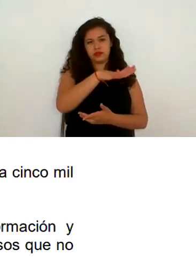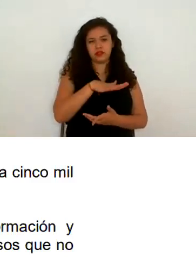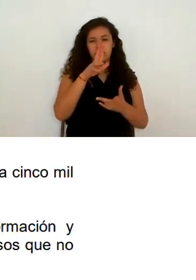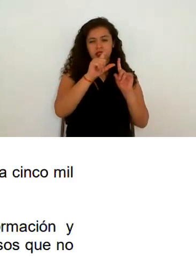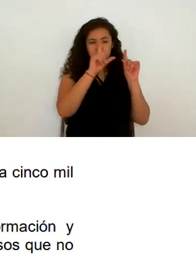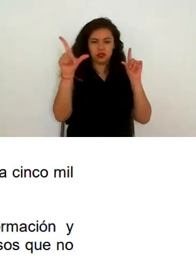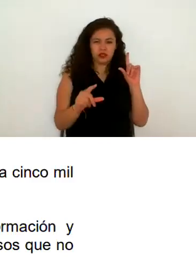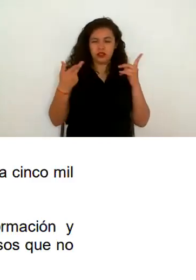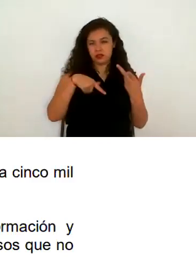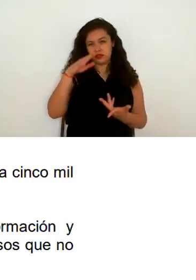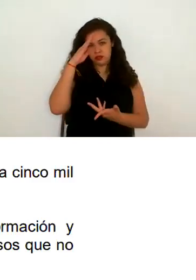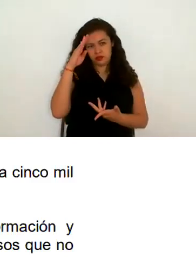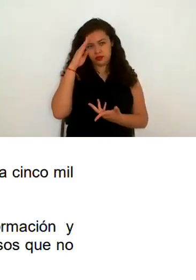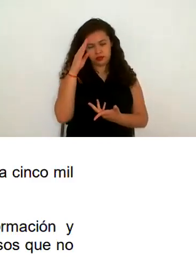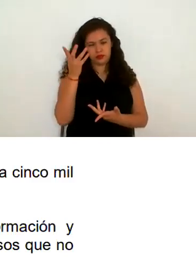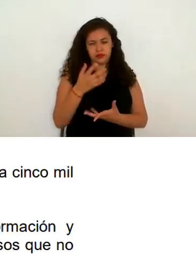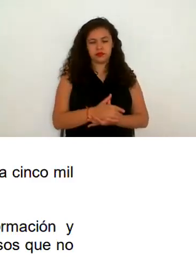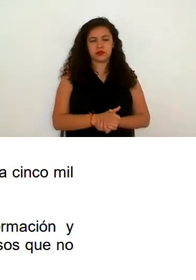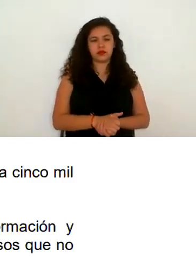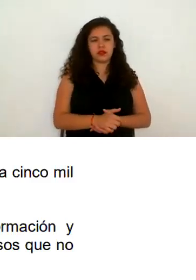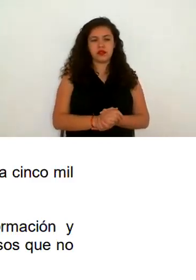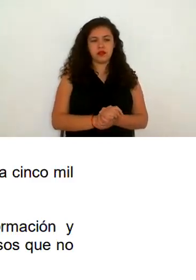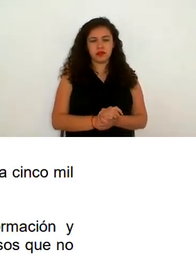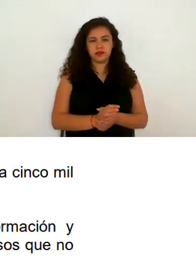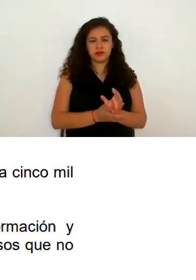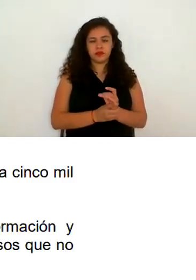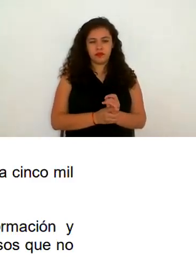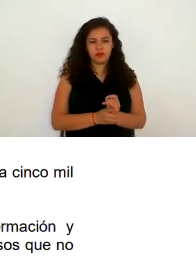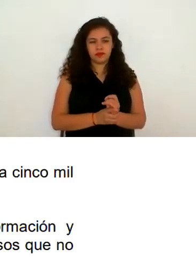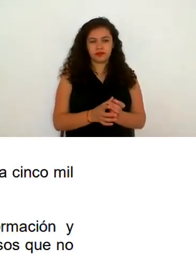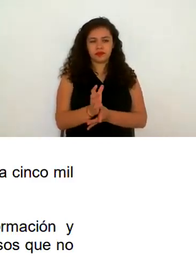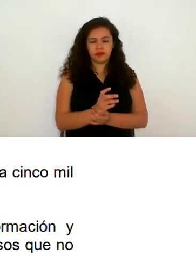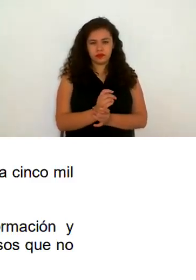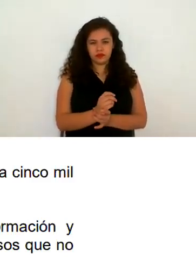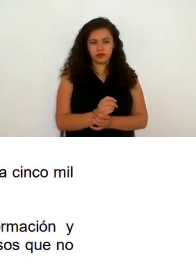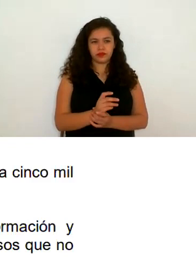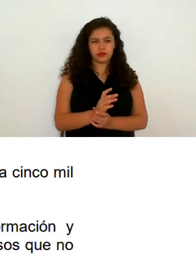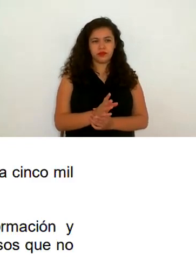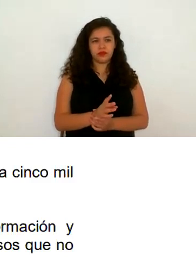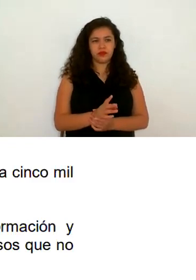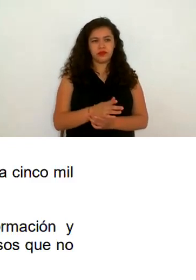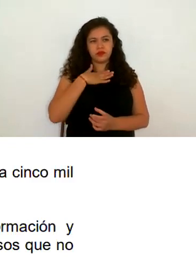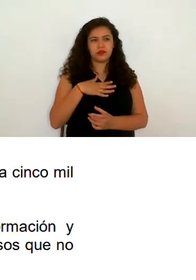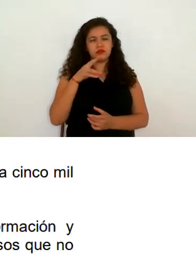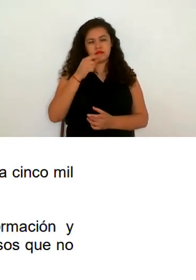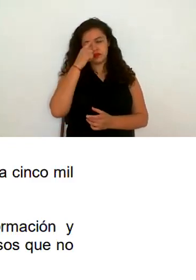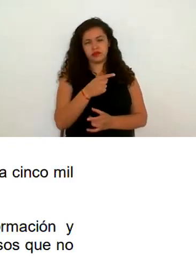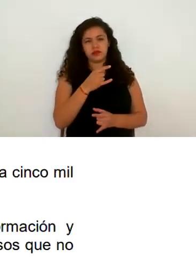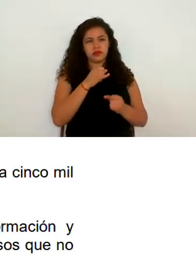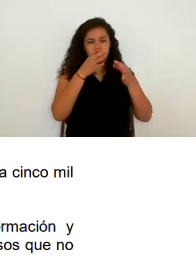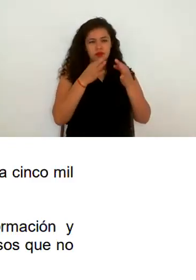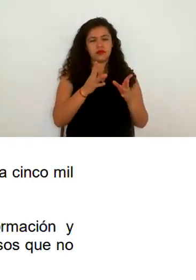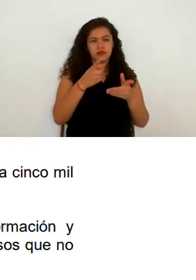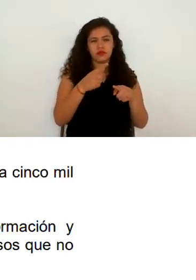nación. Que mantenga injustificadamente fuera del territorio nacional documentos considerados patrimonio documental de la